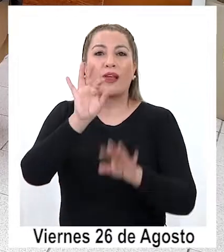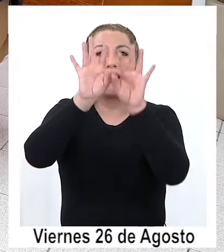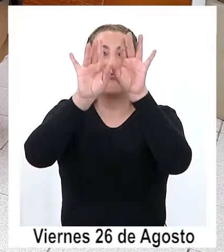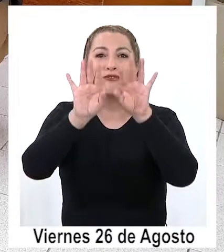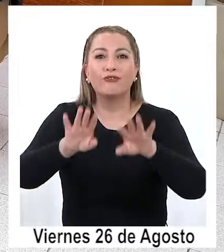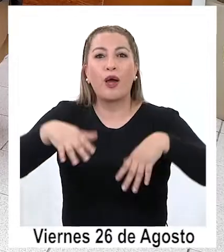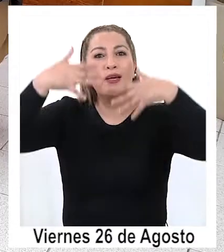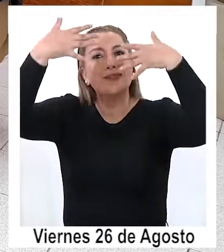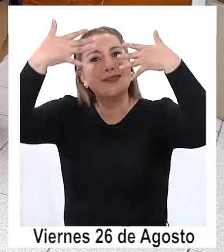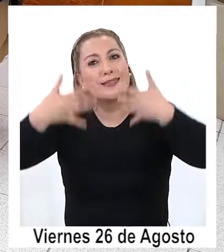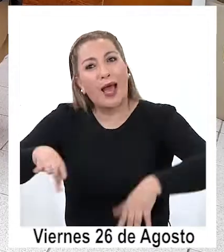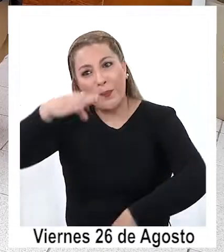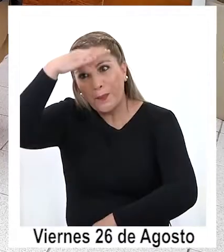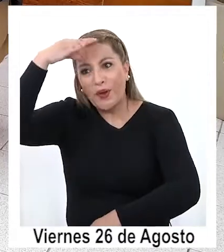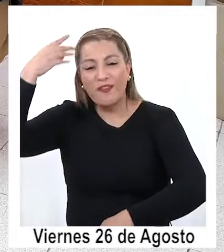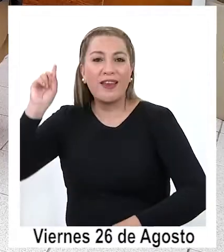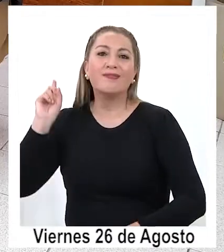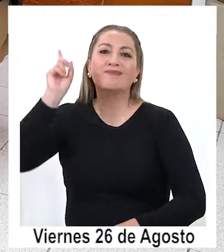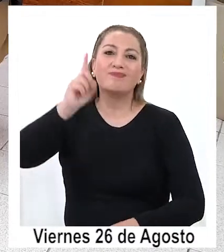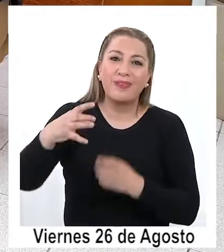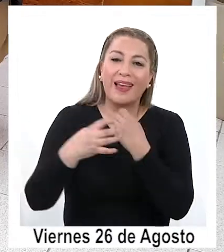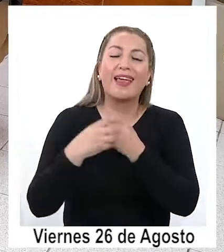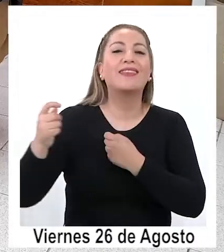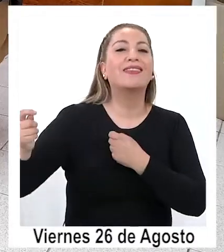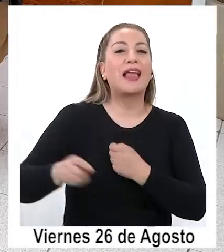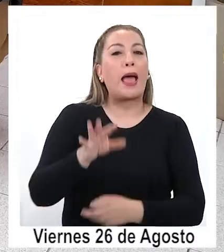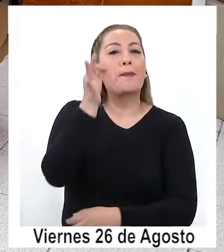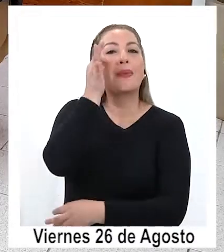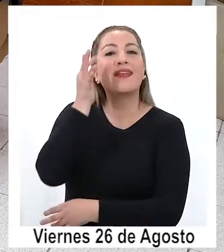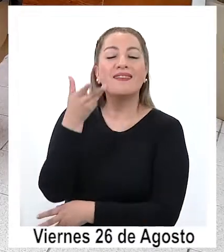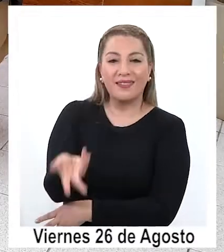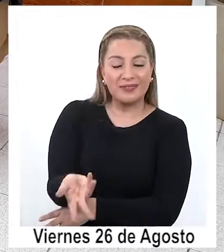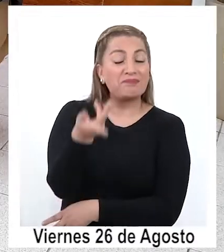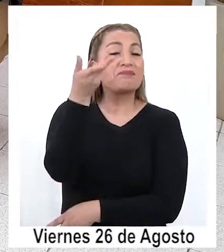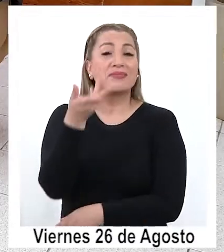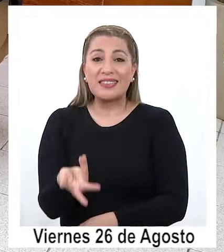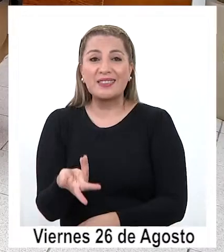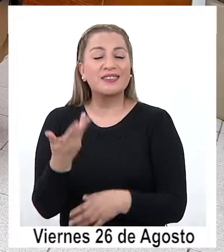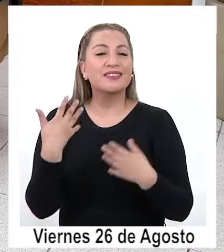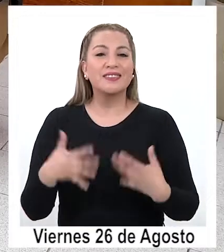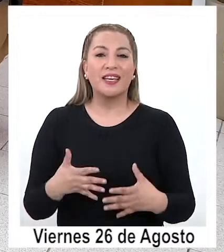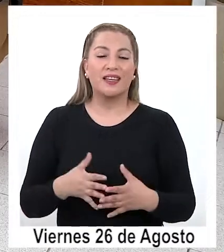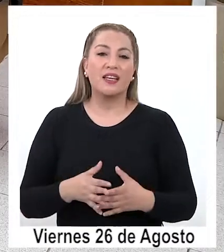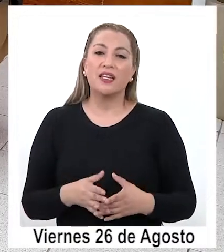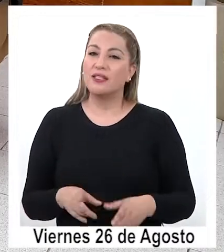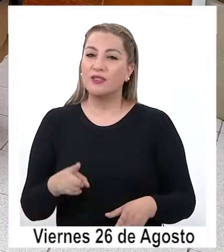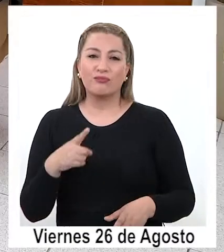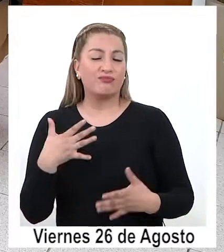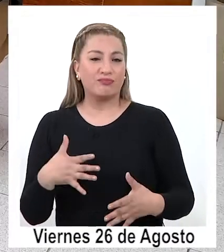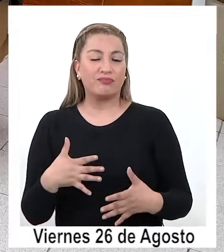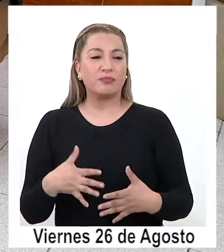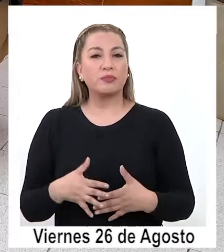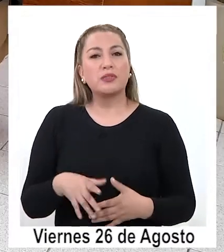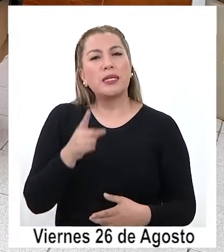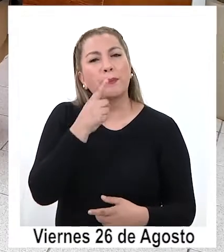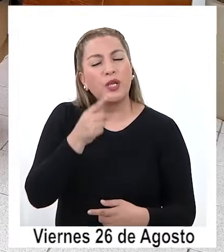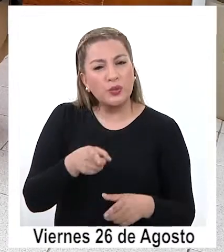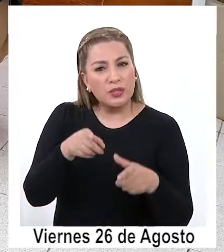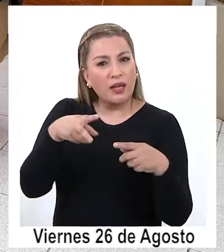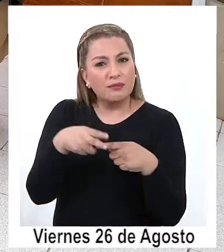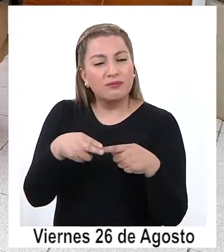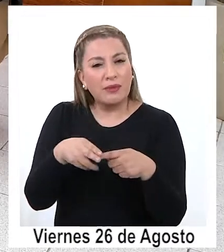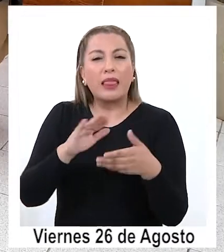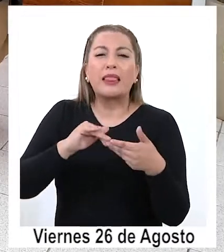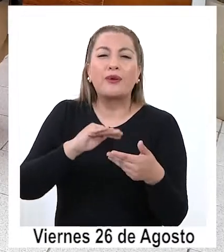fin vamos a poder ir a la región a visitarla y yo creo que eso también va a ser una sinergia muy bonita a propósito de eso,